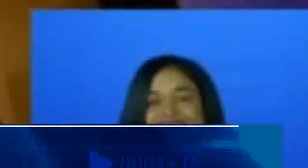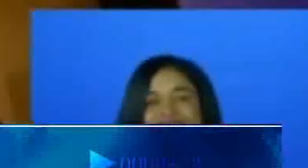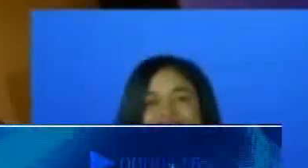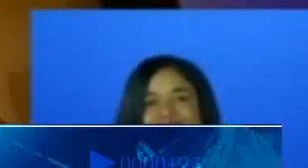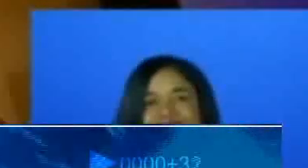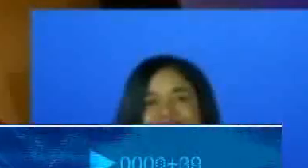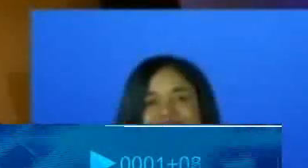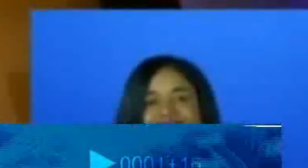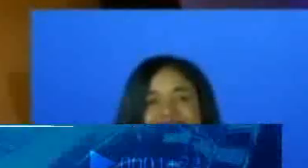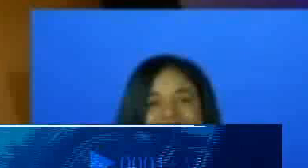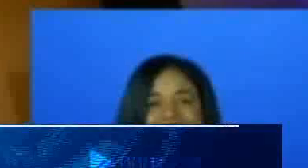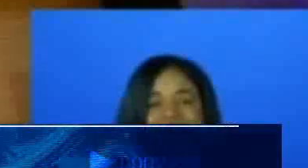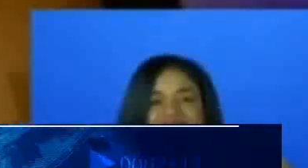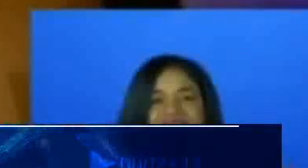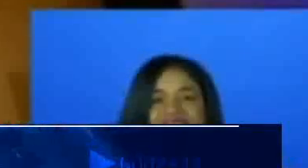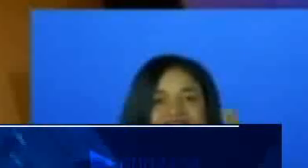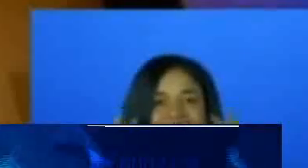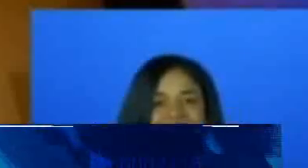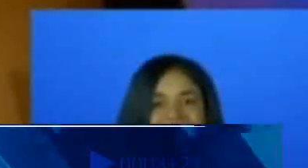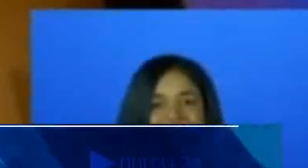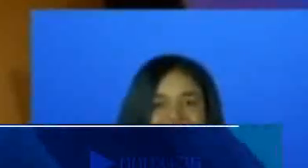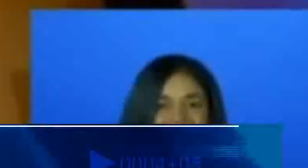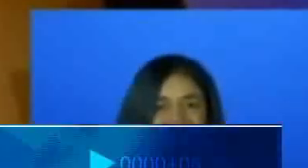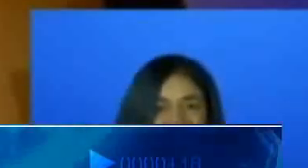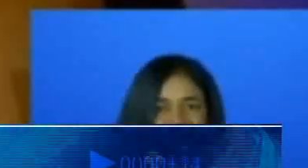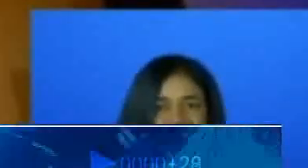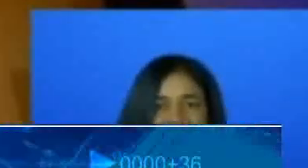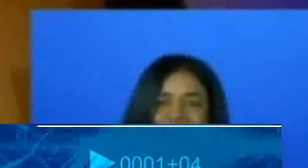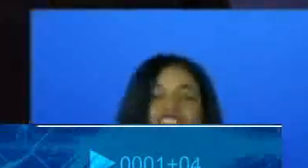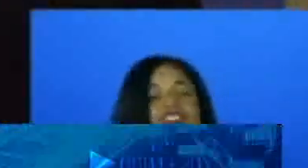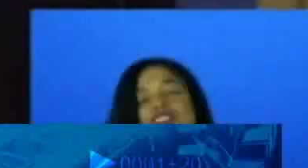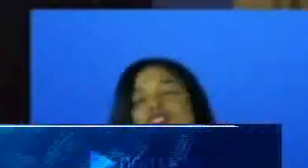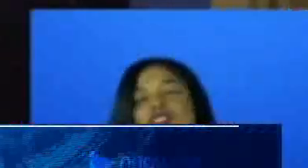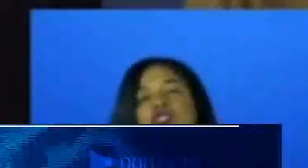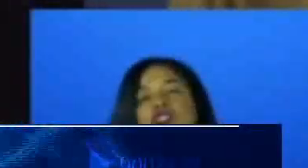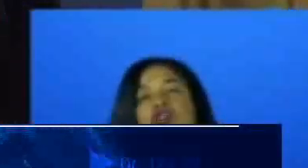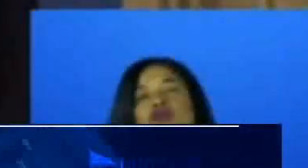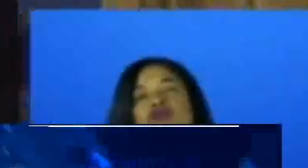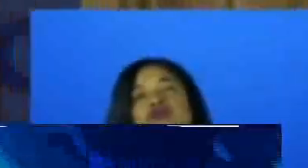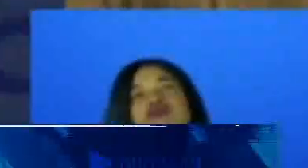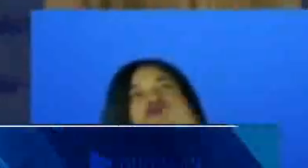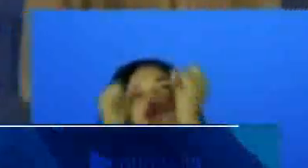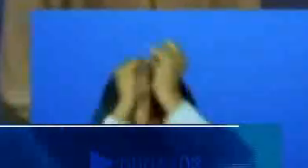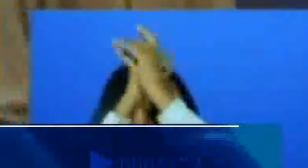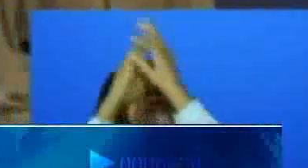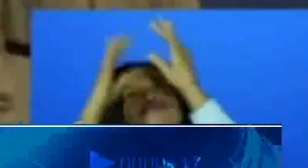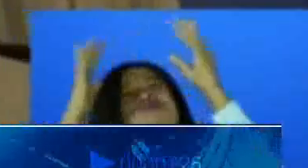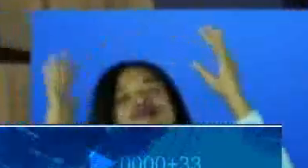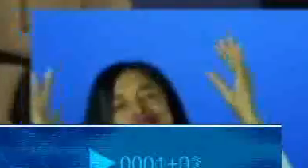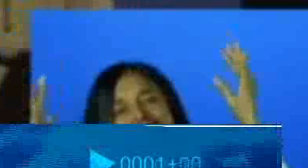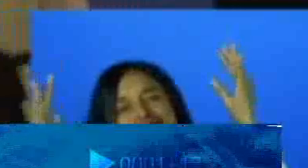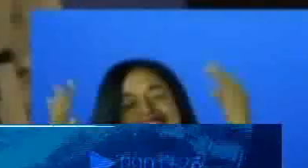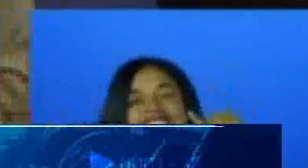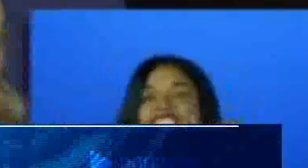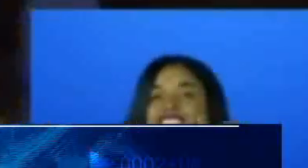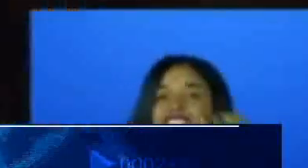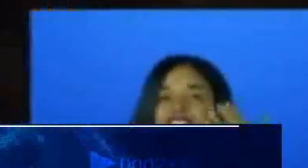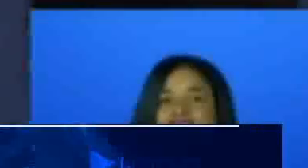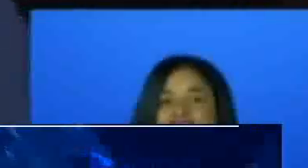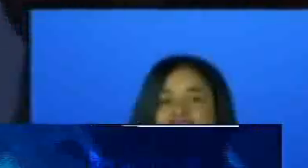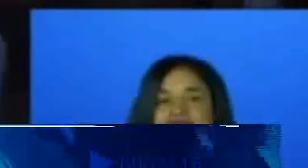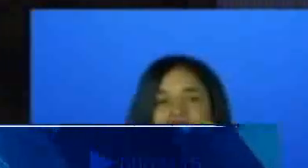las jornadas que deja iniciada esa entidad, que se desarrollarán durante los próximos 3 meses